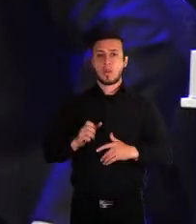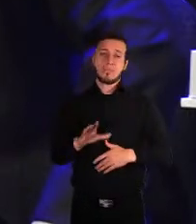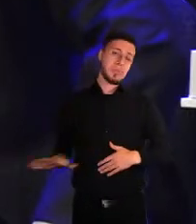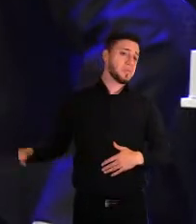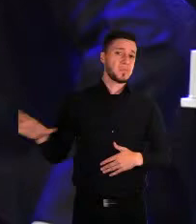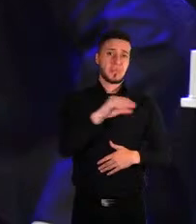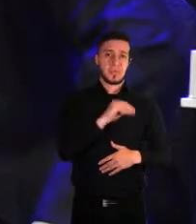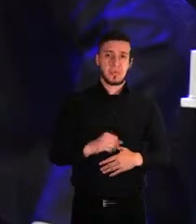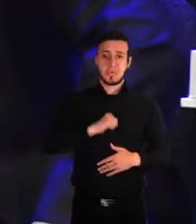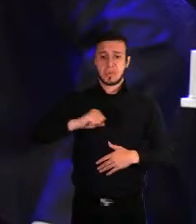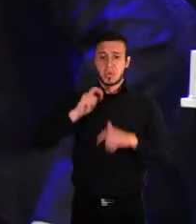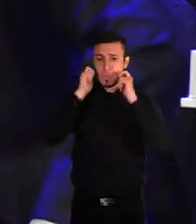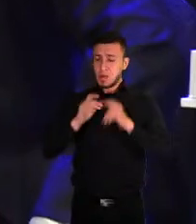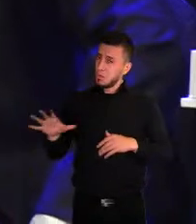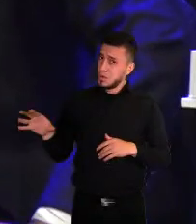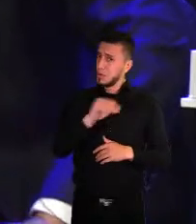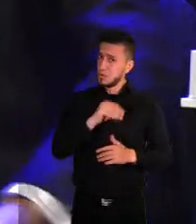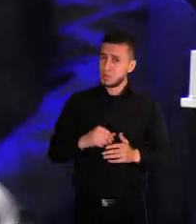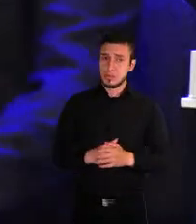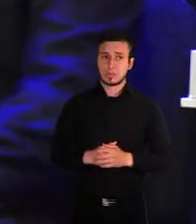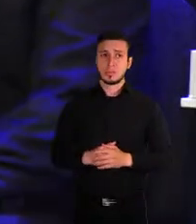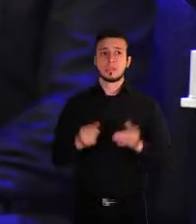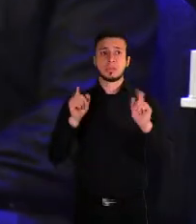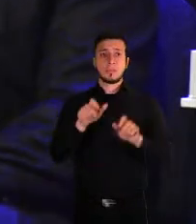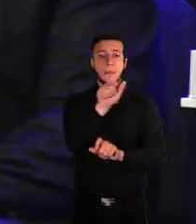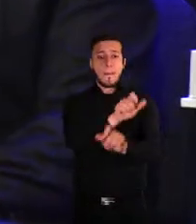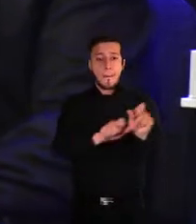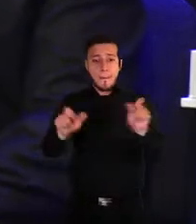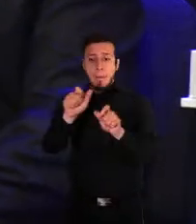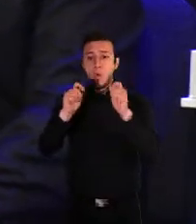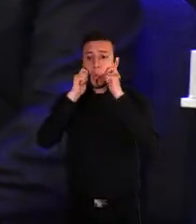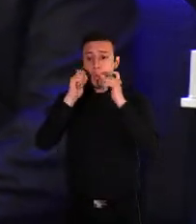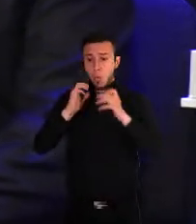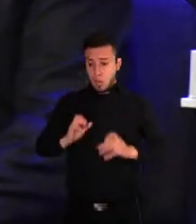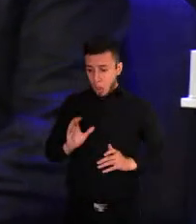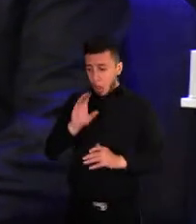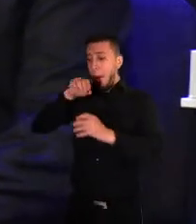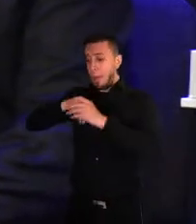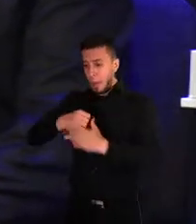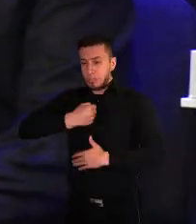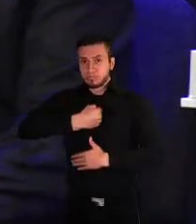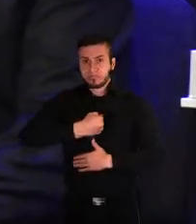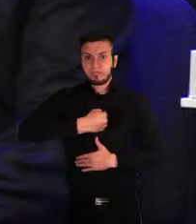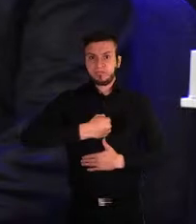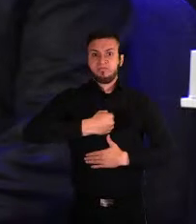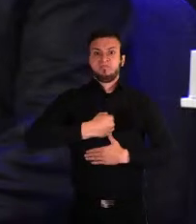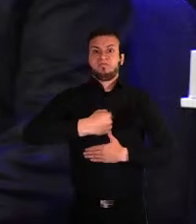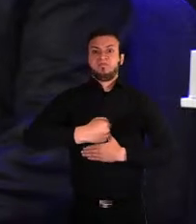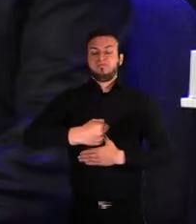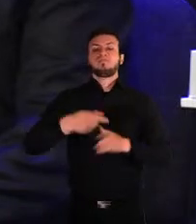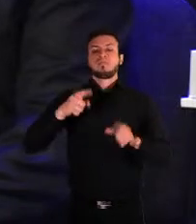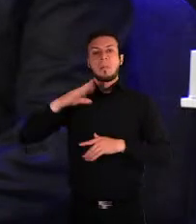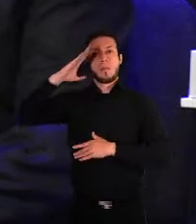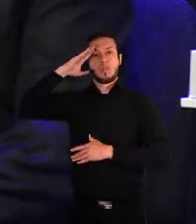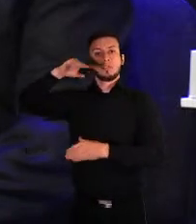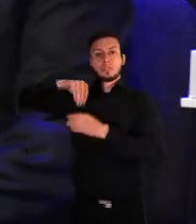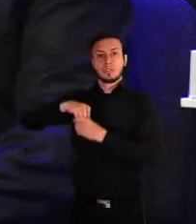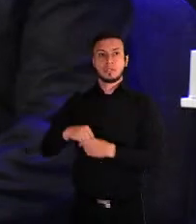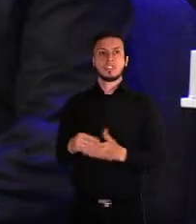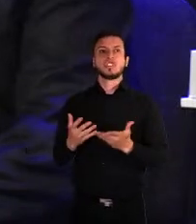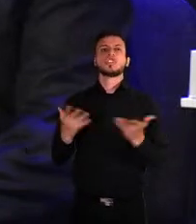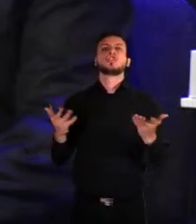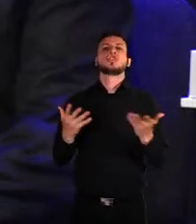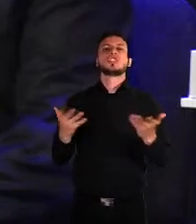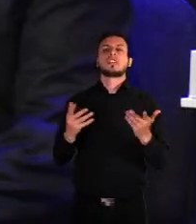todos y también para los seres humanos que hacen parte del esmad y la policía yo quiero ver dónde están